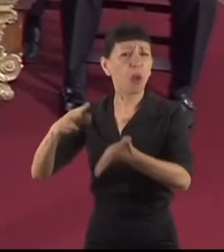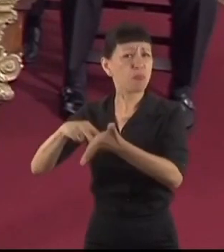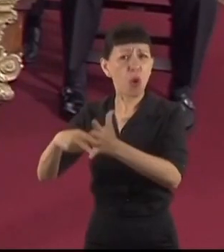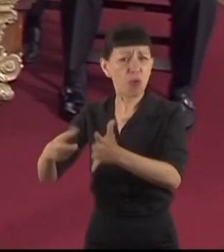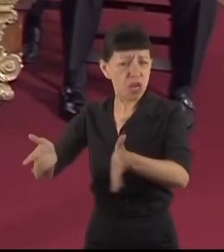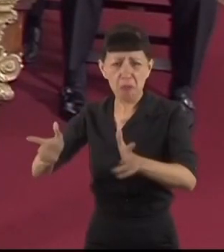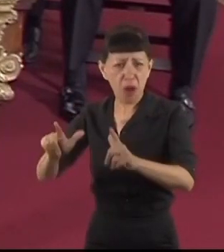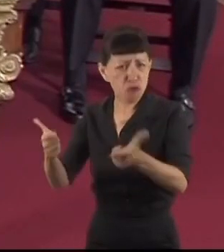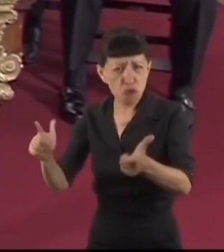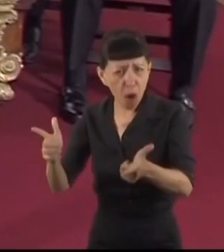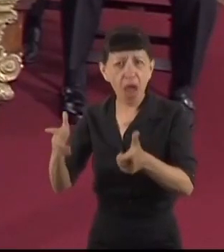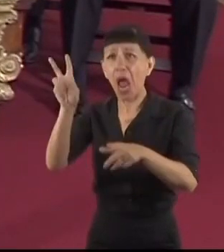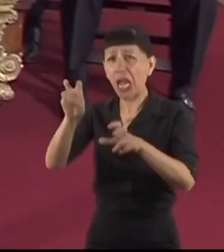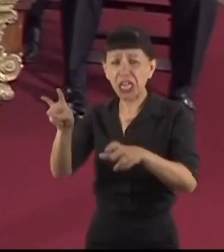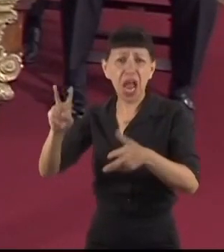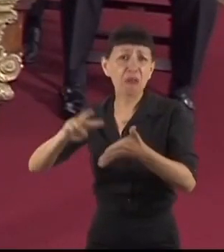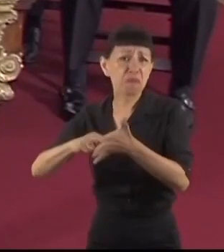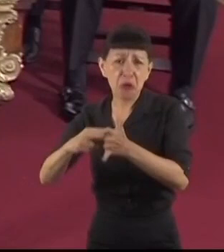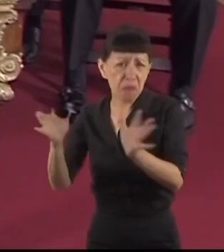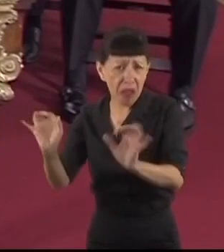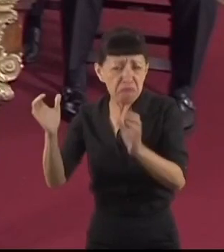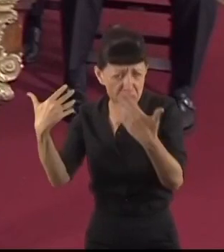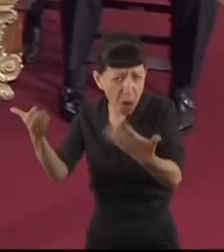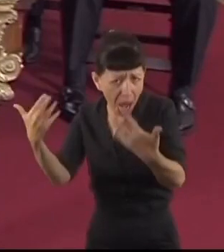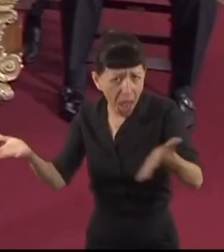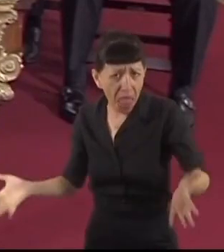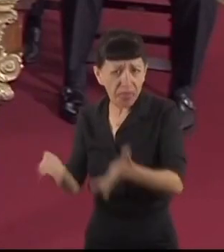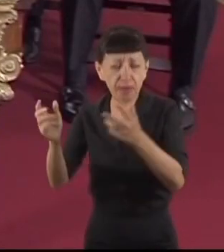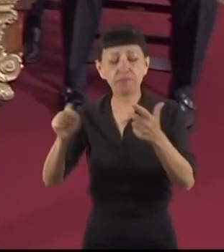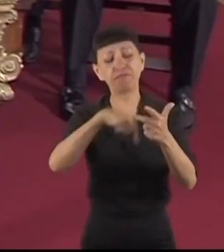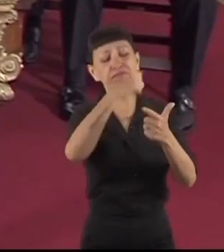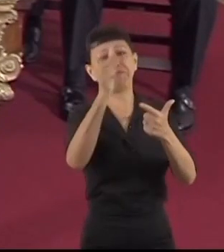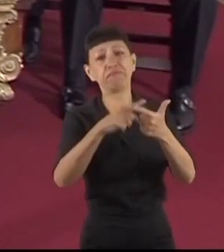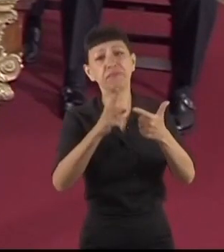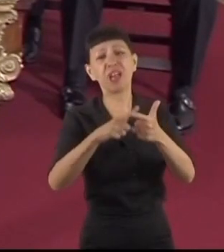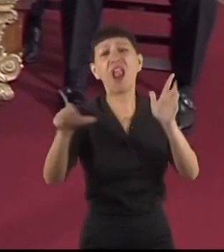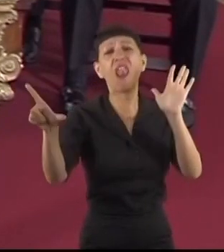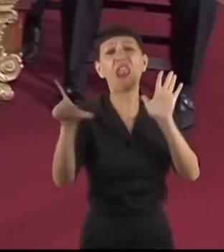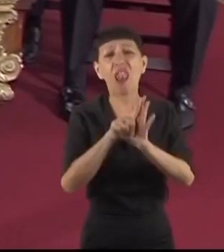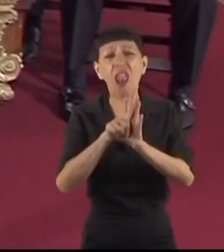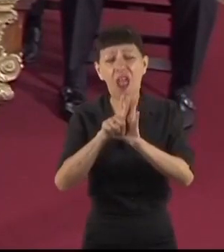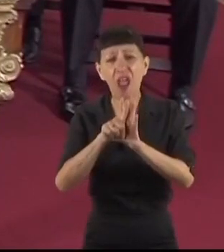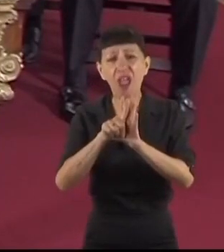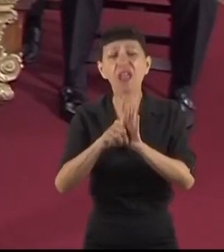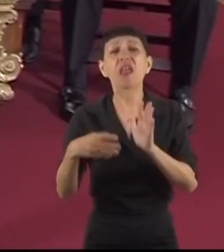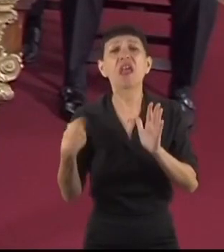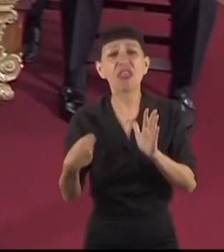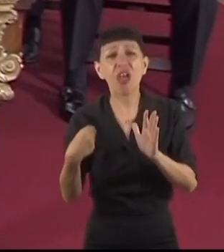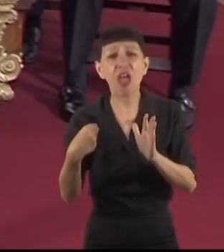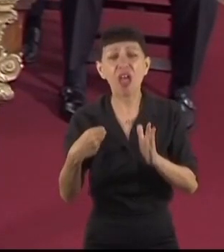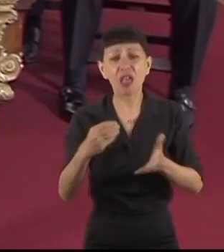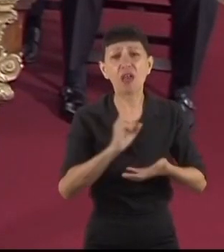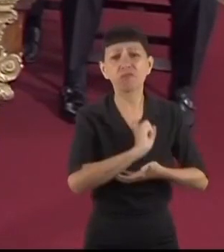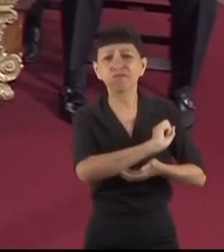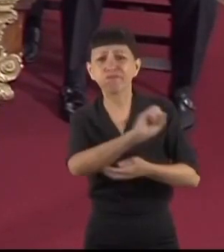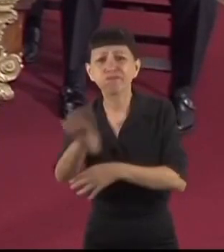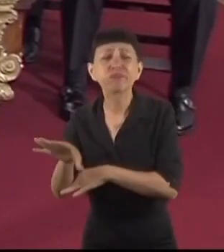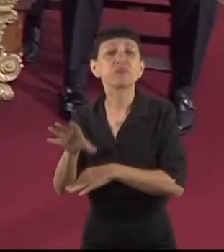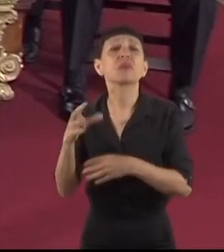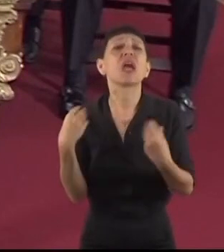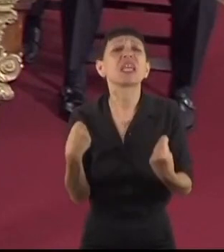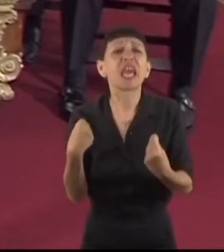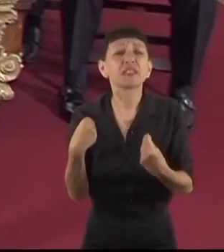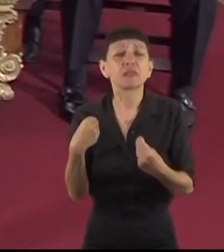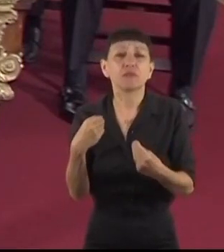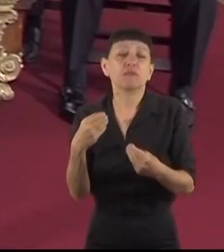Odisea dos derogación de la ley de abastecimiento para que el estado nunca más contra el derecho de propiedad de los